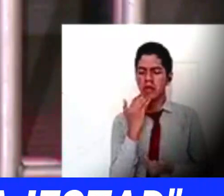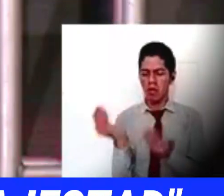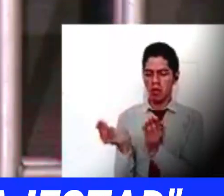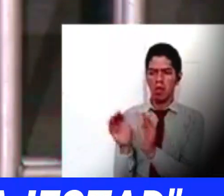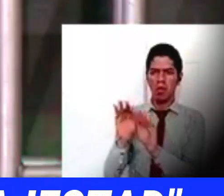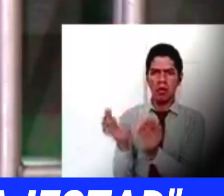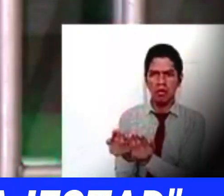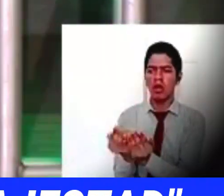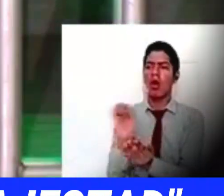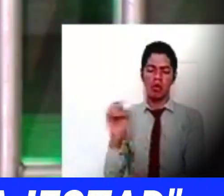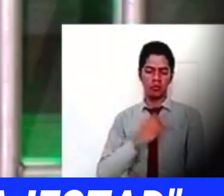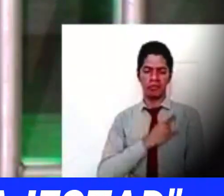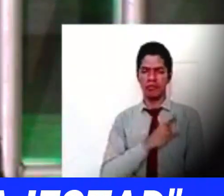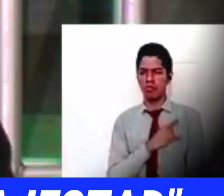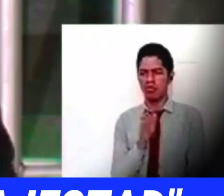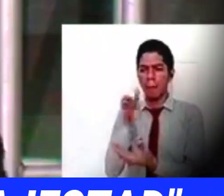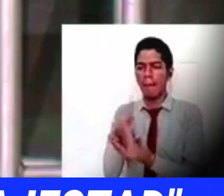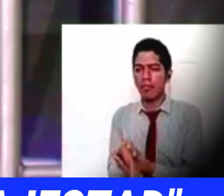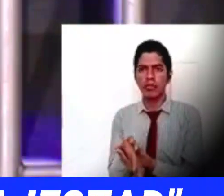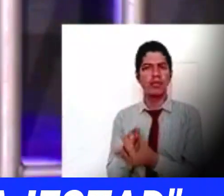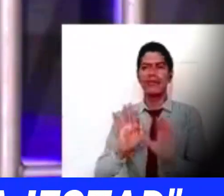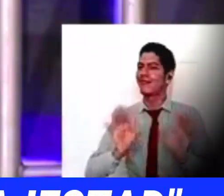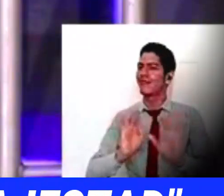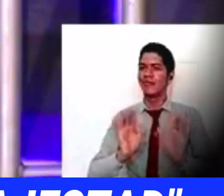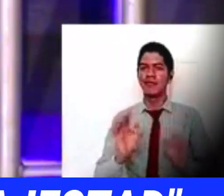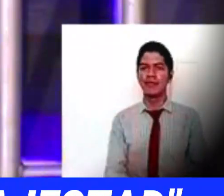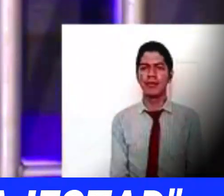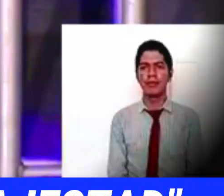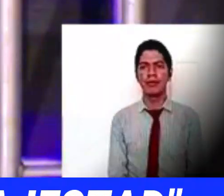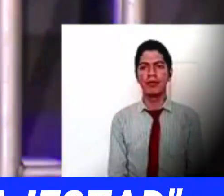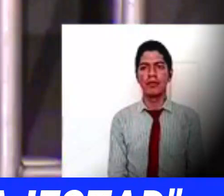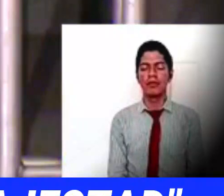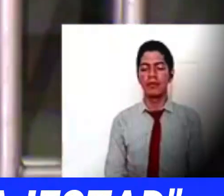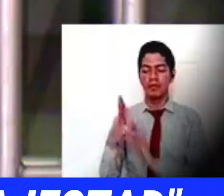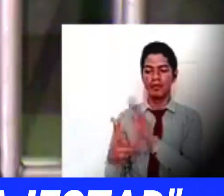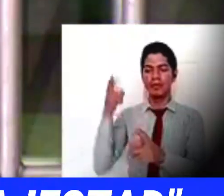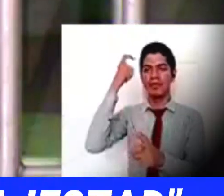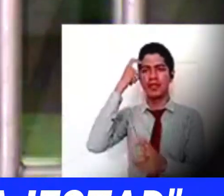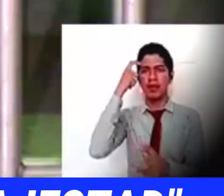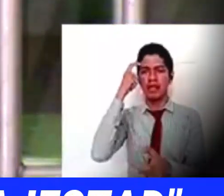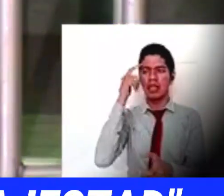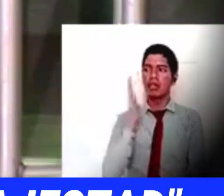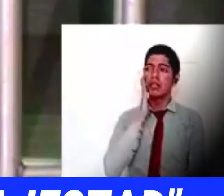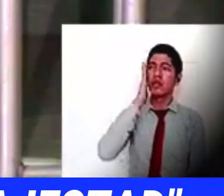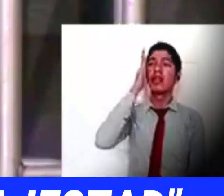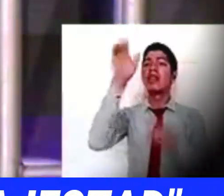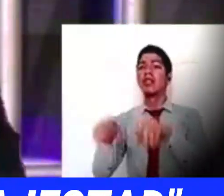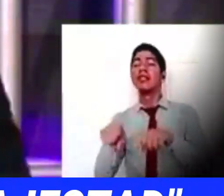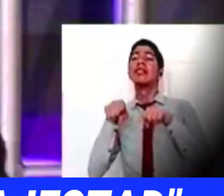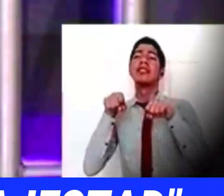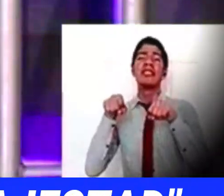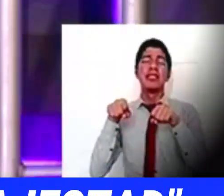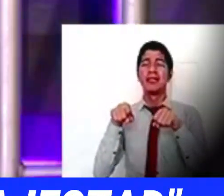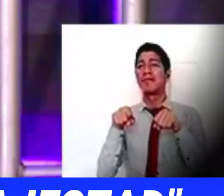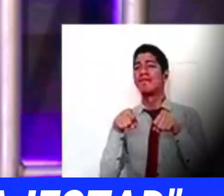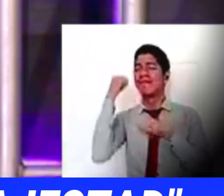esas opciones. Sin duda, David ve lejos su futuro, quizás como sueñan algunos